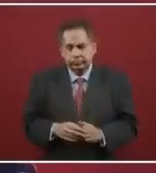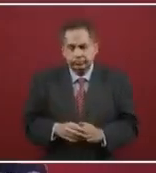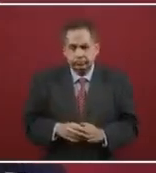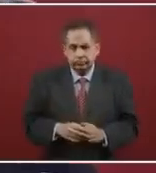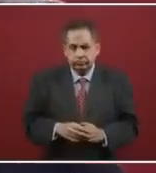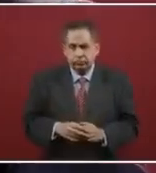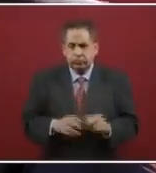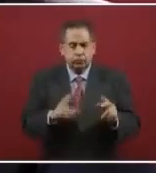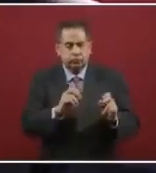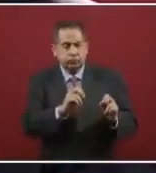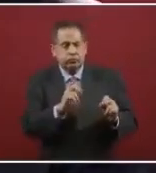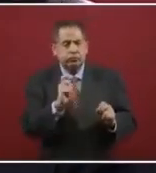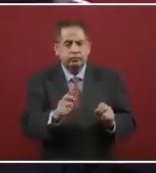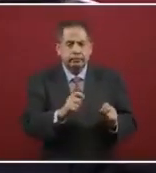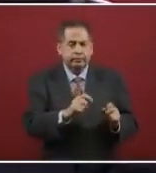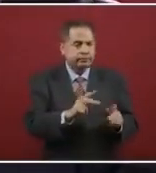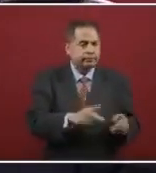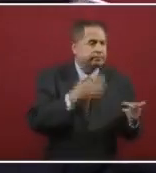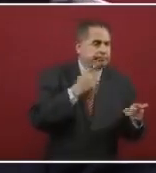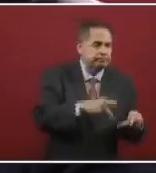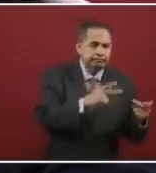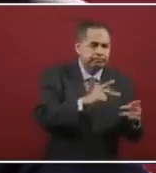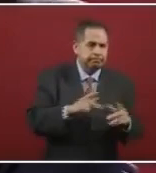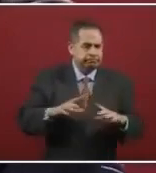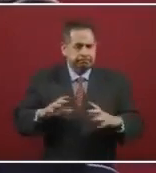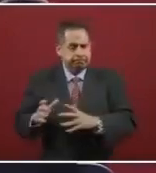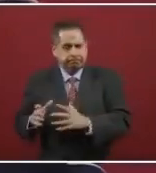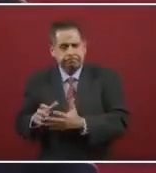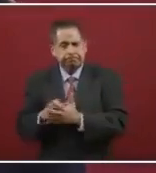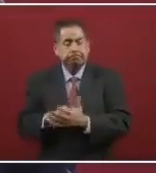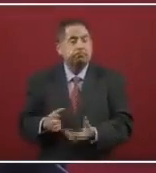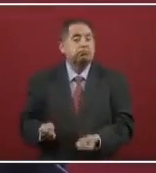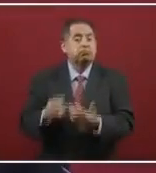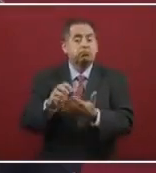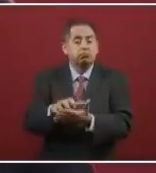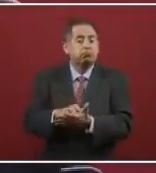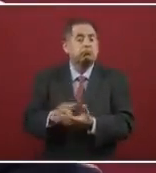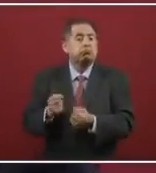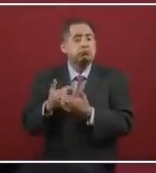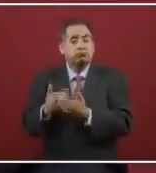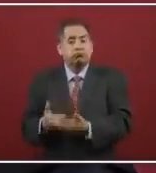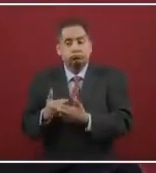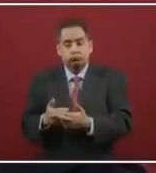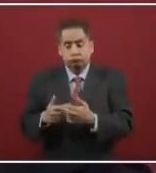al precio de las gasolineras, llevamos ahorrados